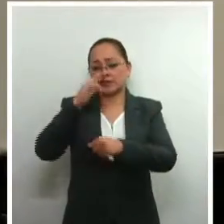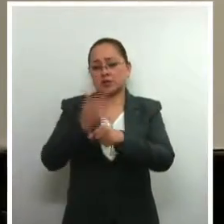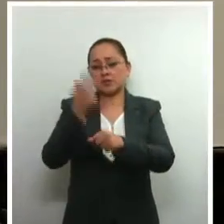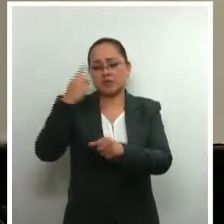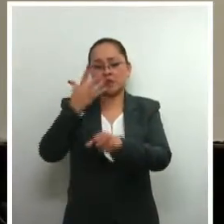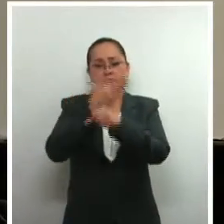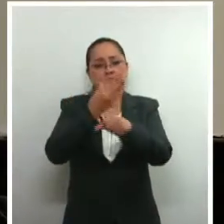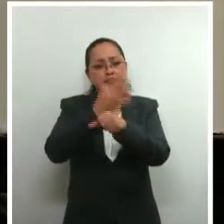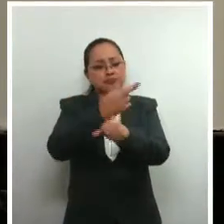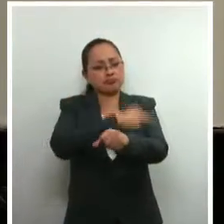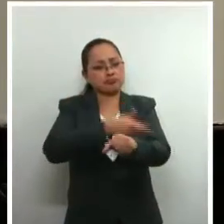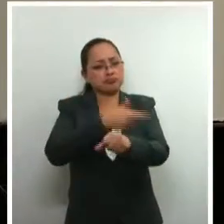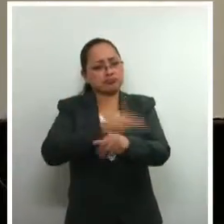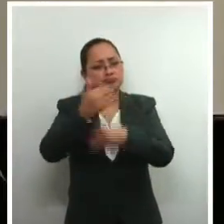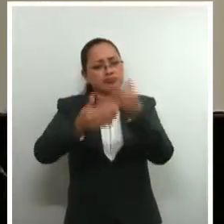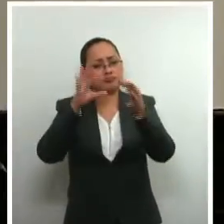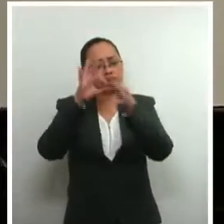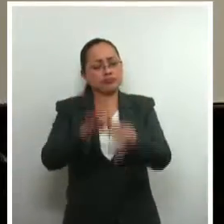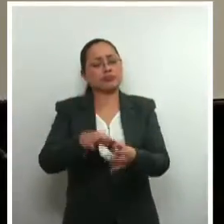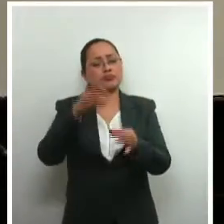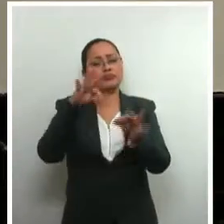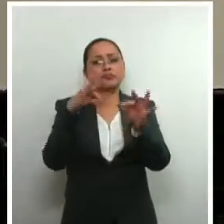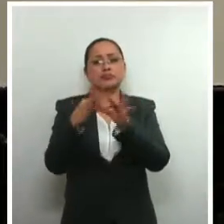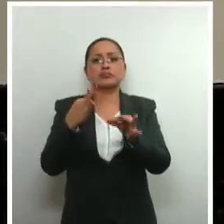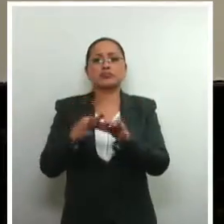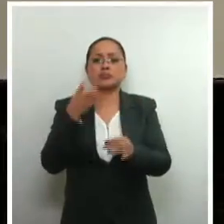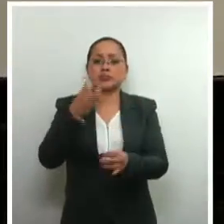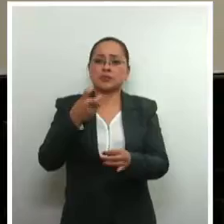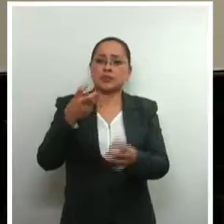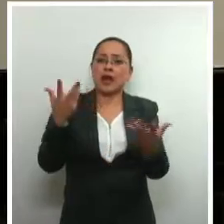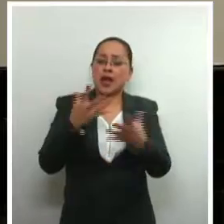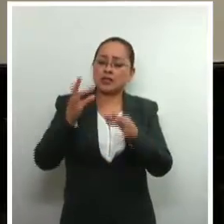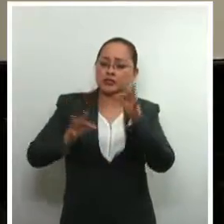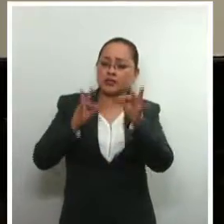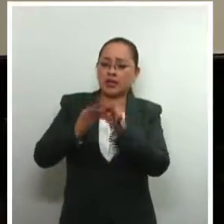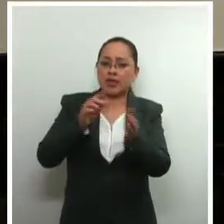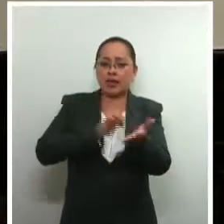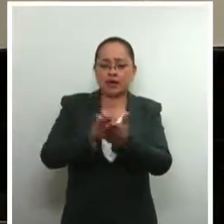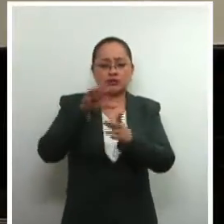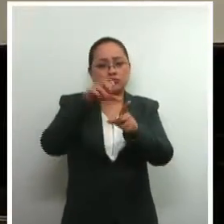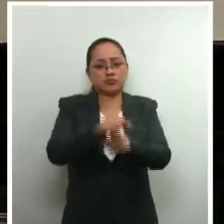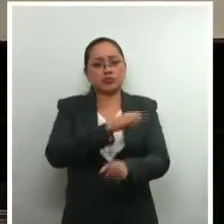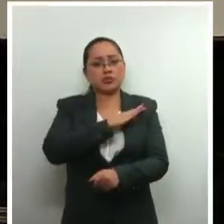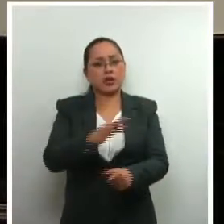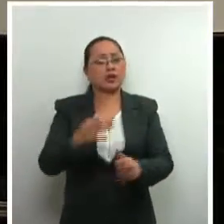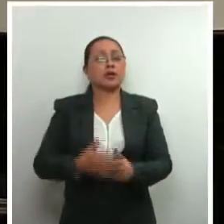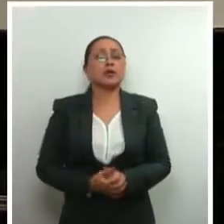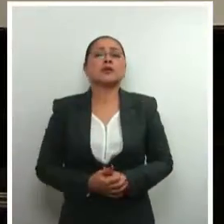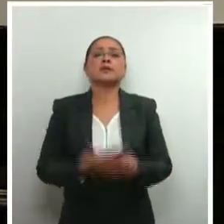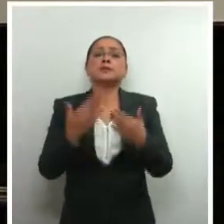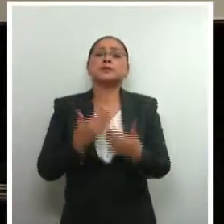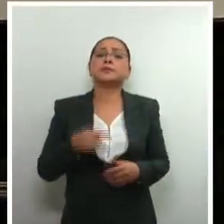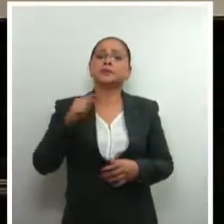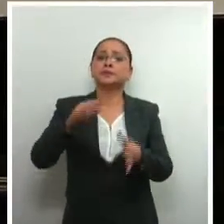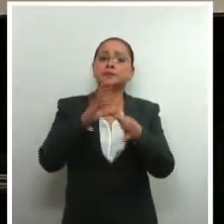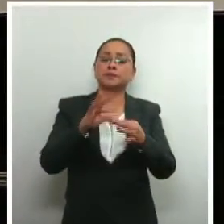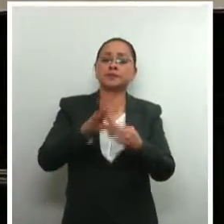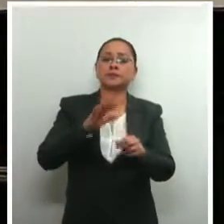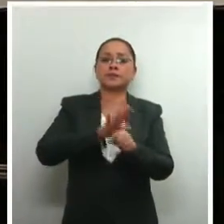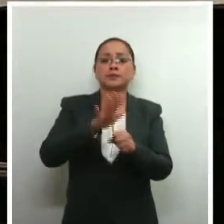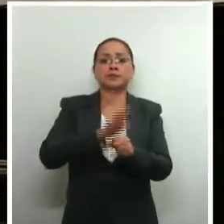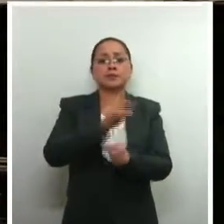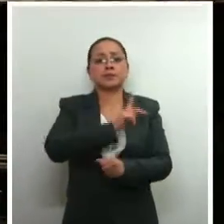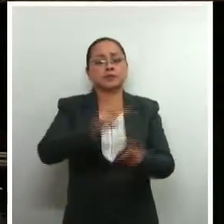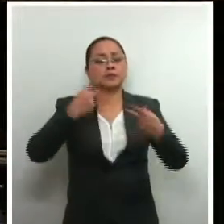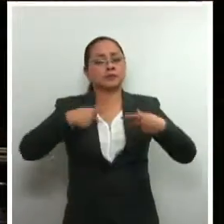medidas necesarias para garantizar el ejercicio de estos derechos, en el cual se señala que toda persona tiene